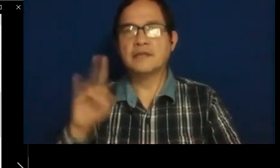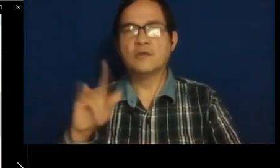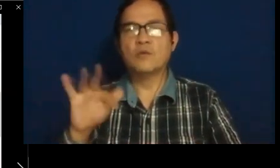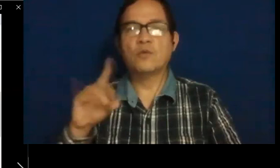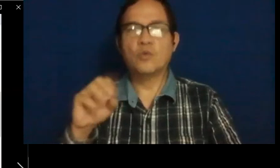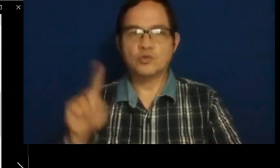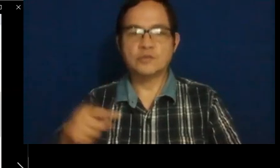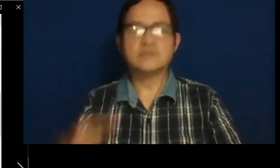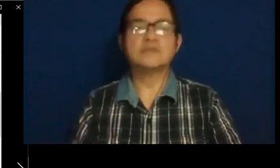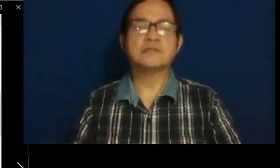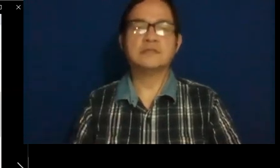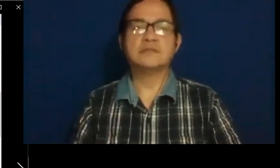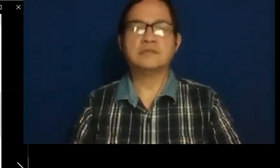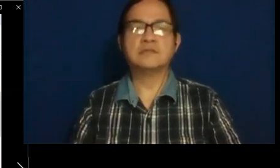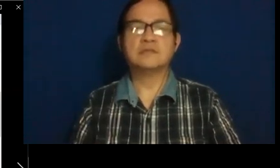Sí,